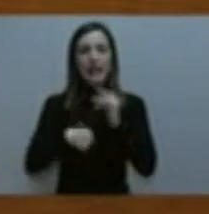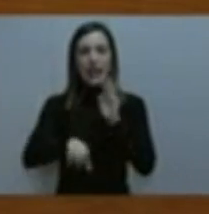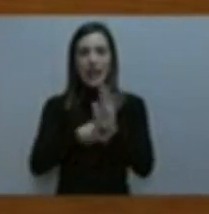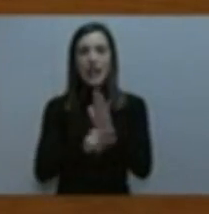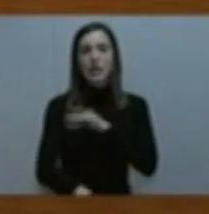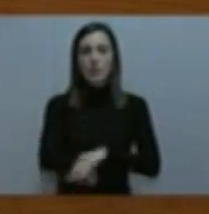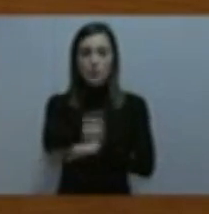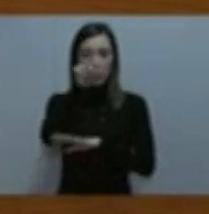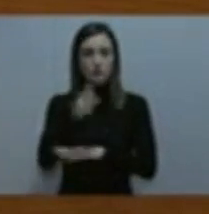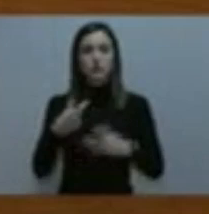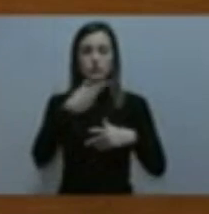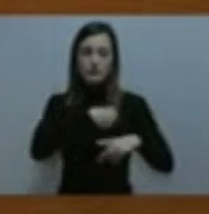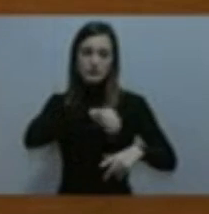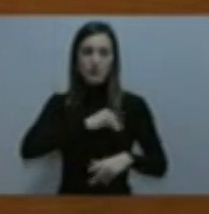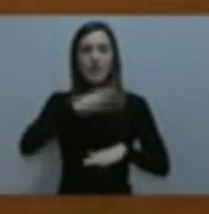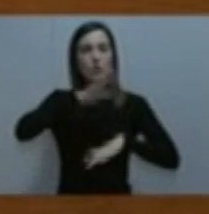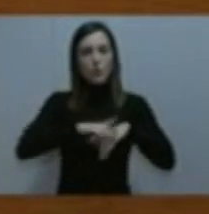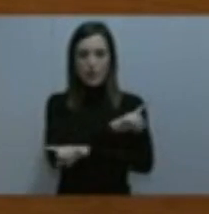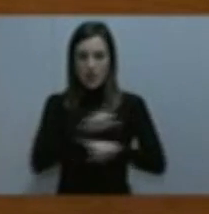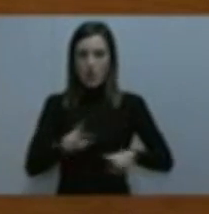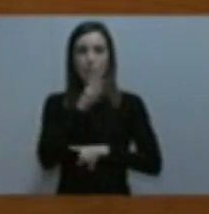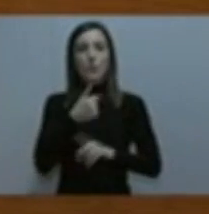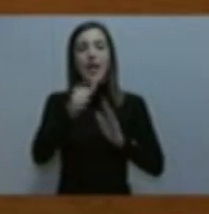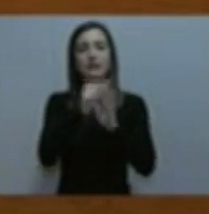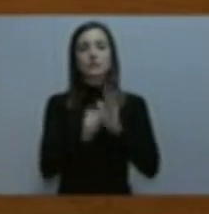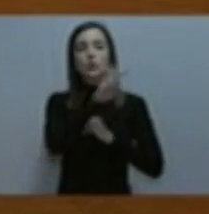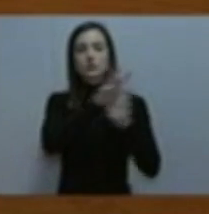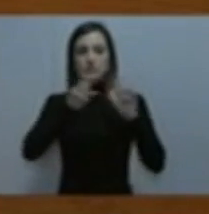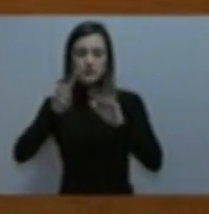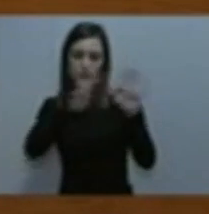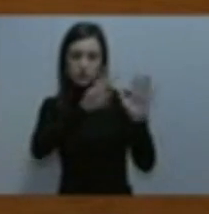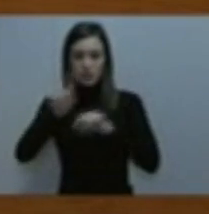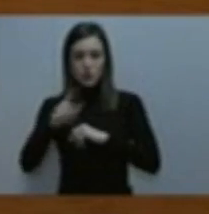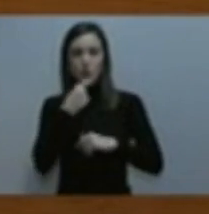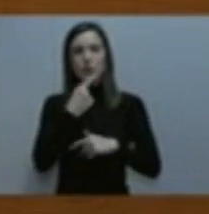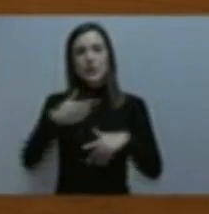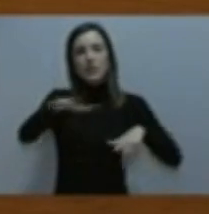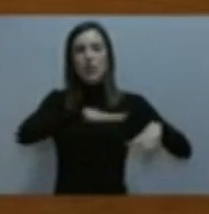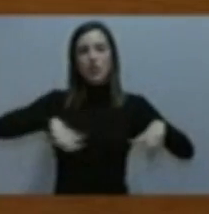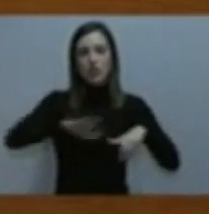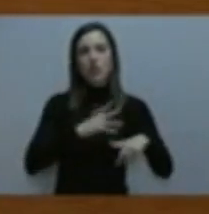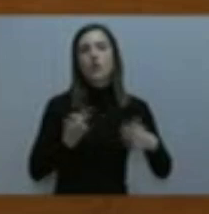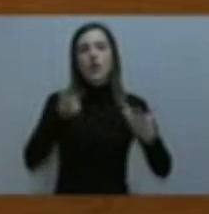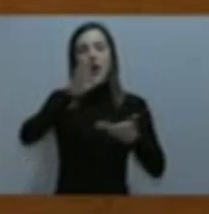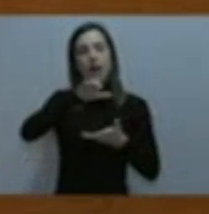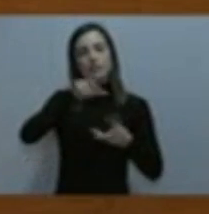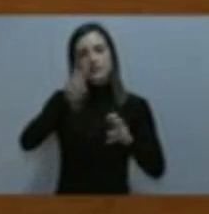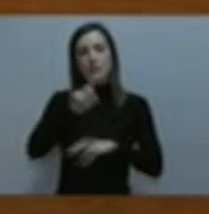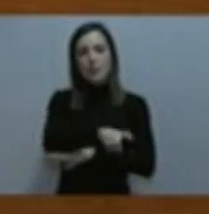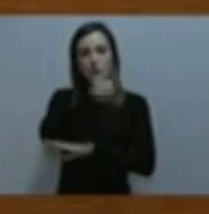del Estado, que en su artículo 81 exige que las concesiones para la ocupación del dominio público portuario, como